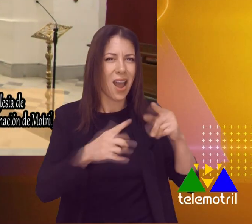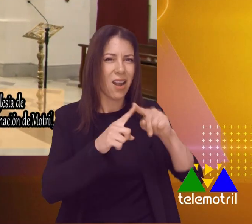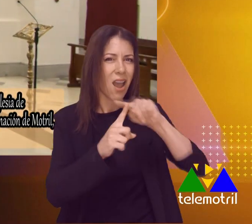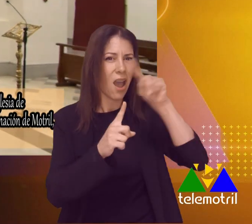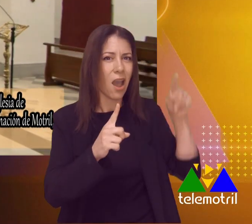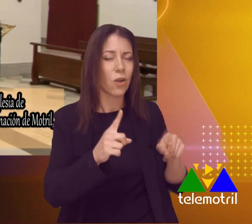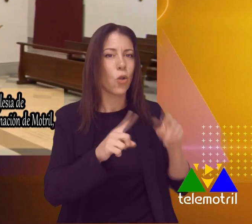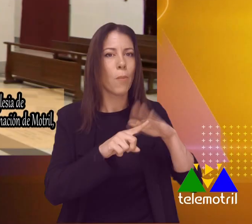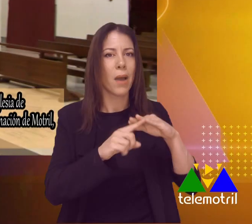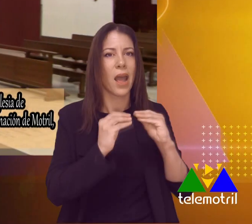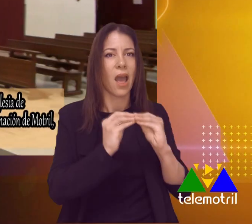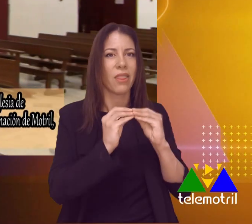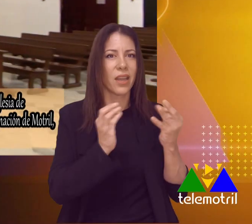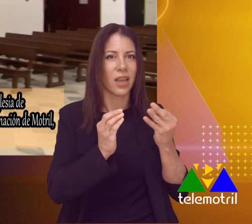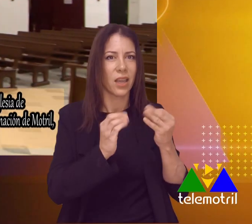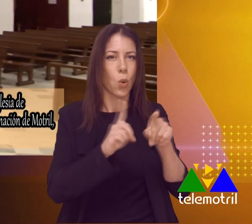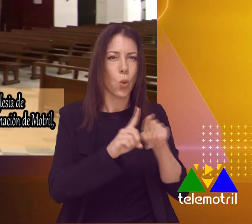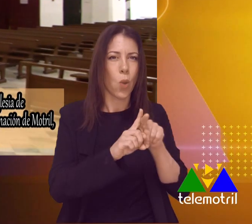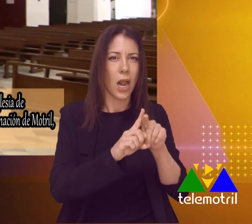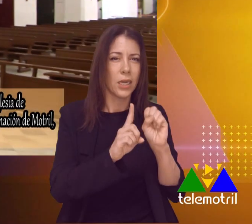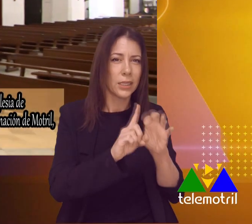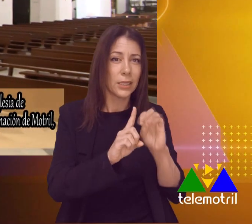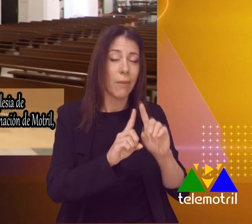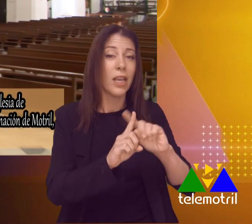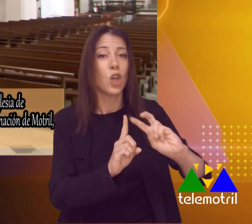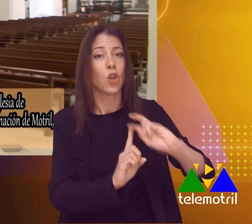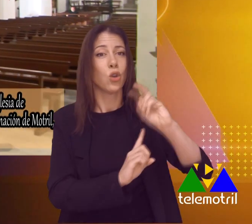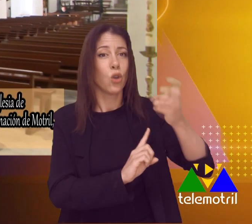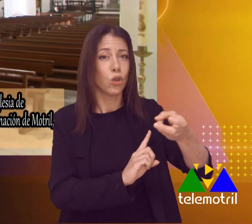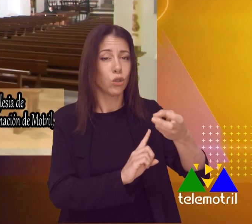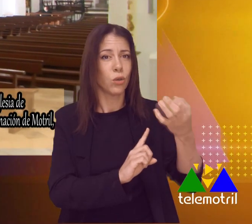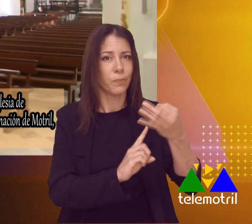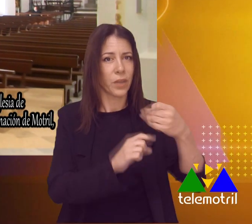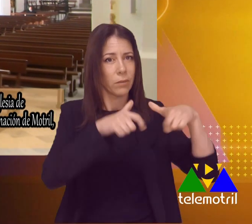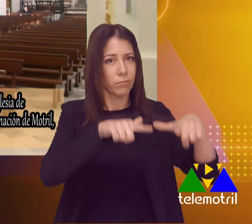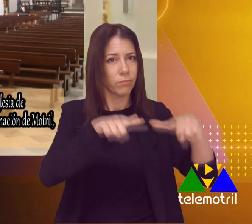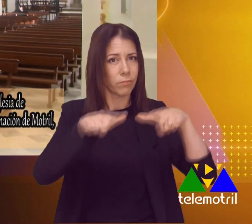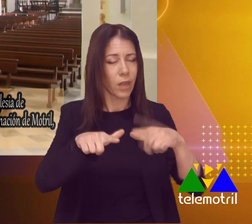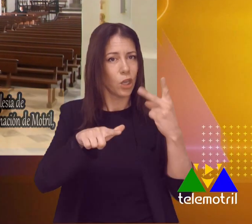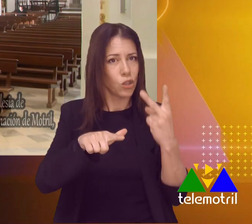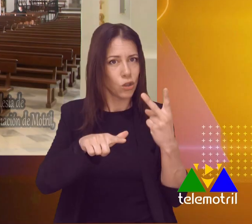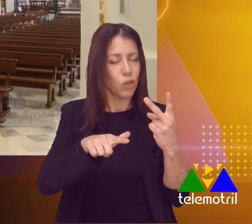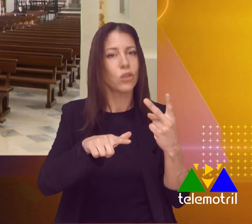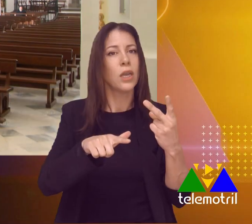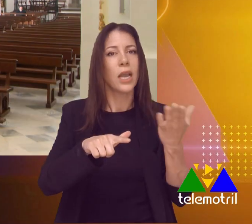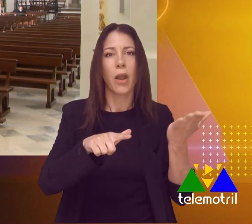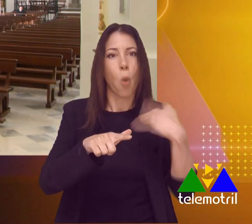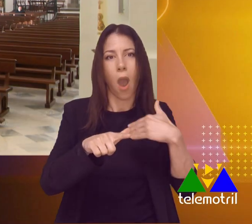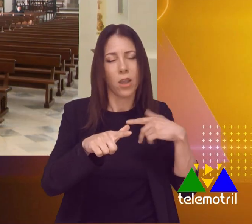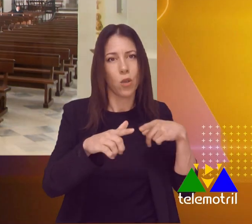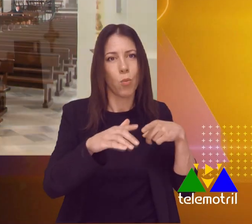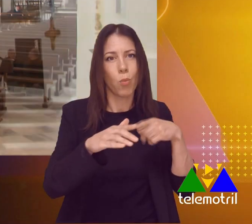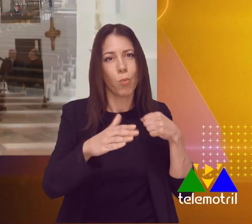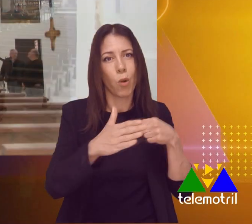para poner un retablo y 2 capillas laterales, y en el otro lado una capilla que no tiene profundidad, y